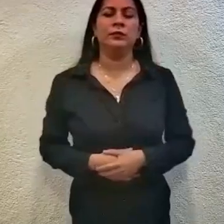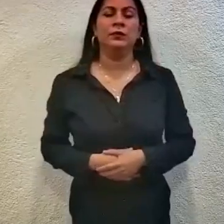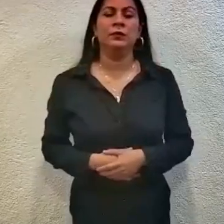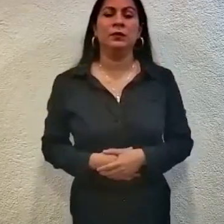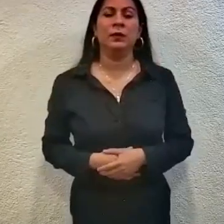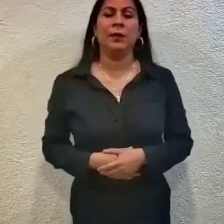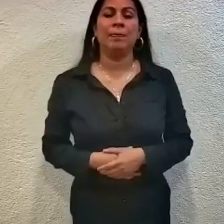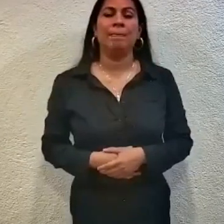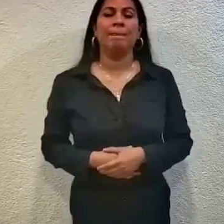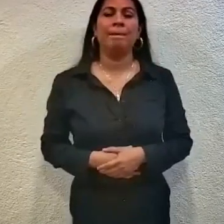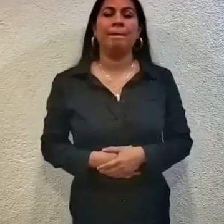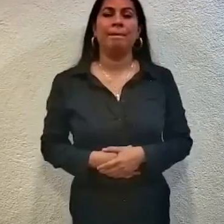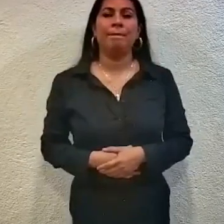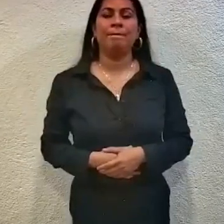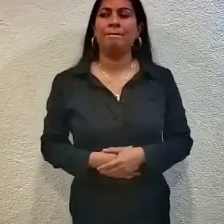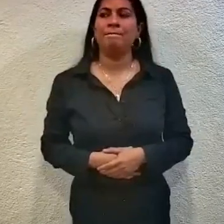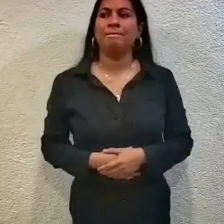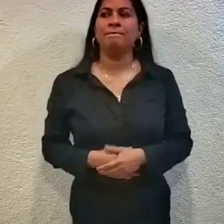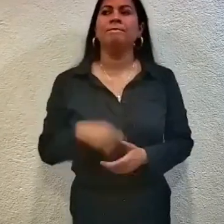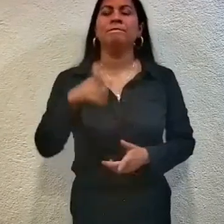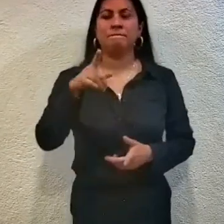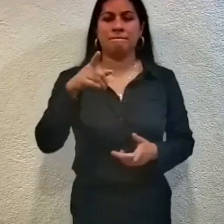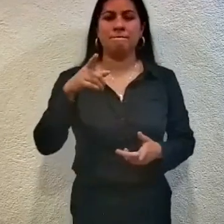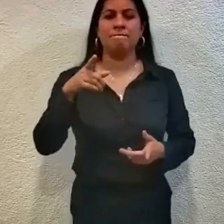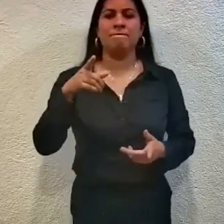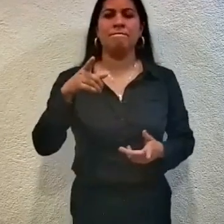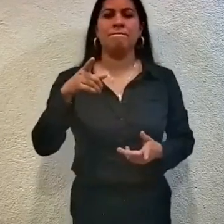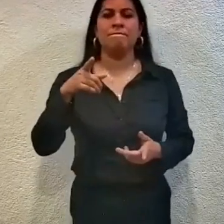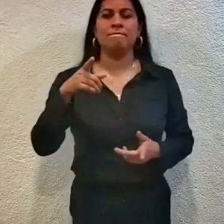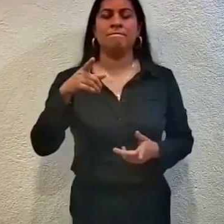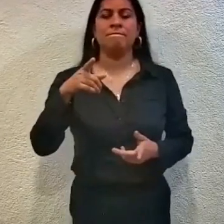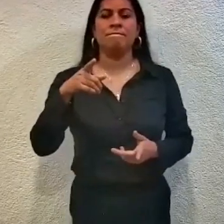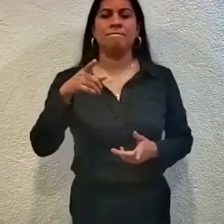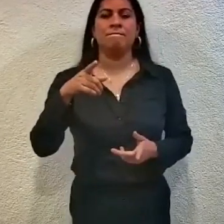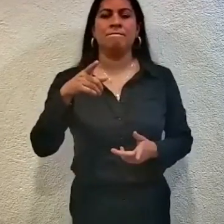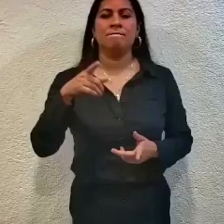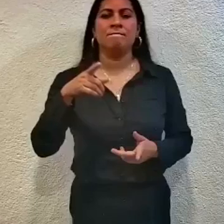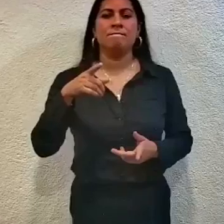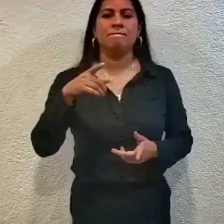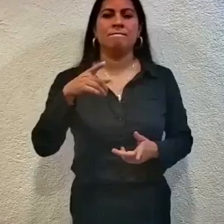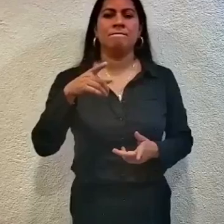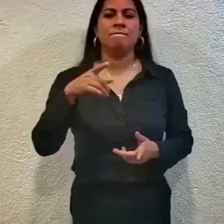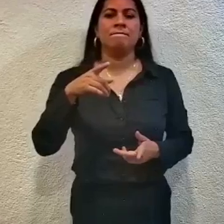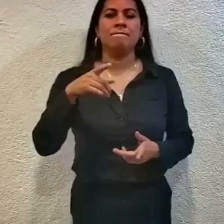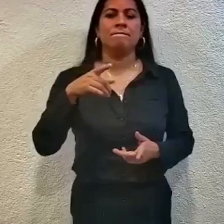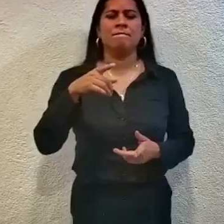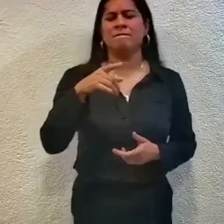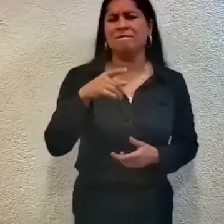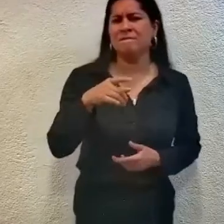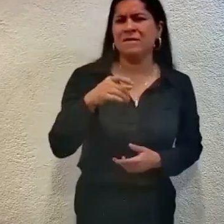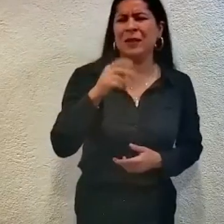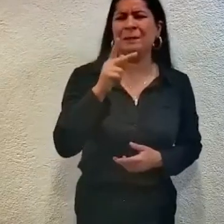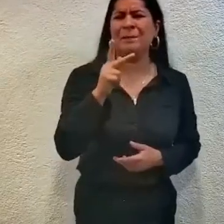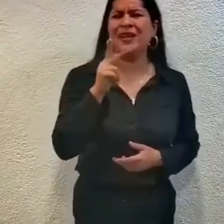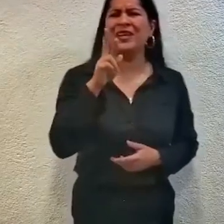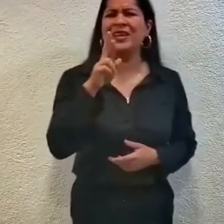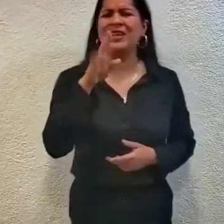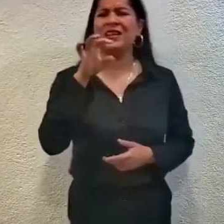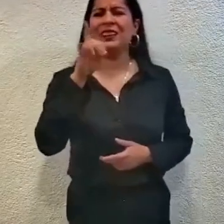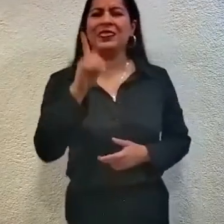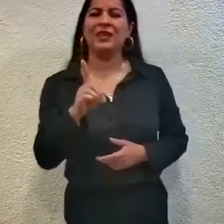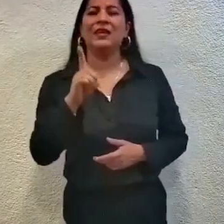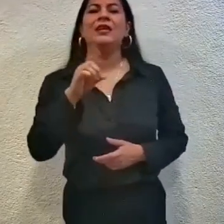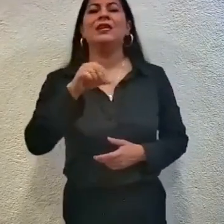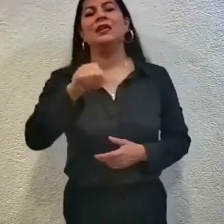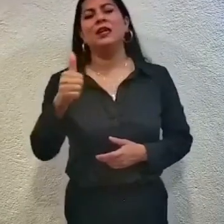TEE/GIN/011/2024 acumulados. La parte actora es en el GIN 09 es el PRD y en el GIN 11 es